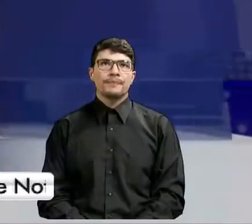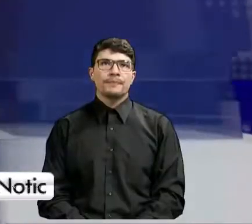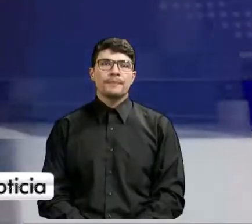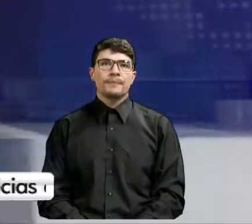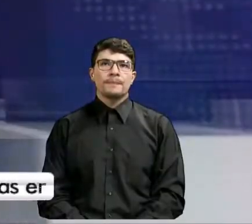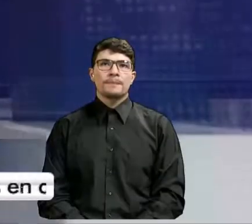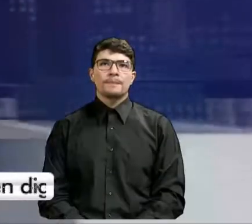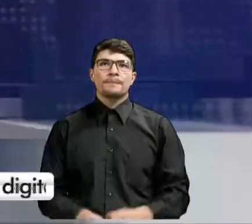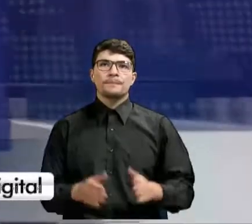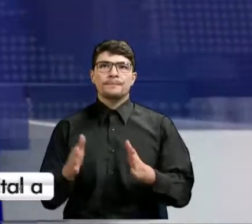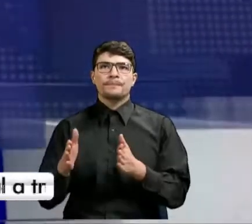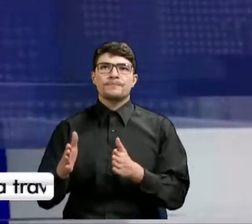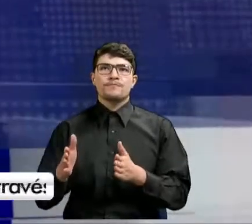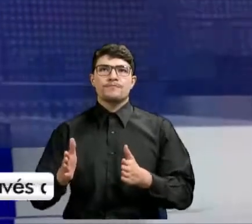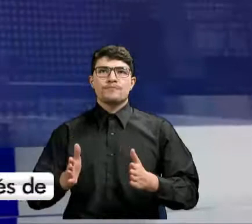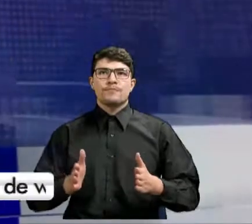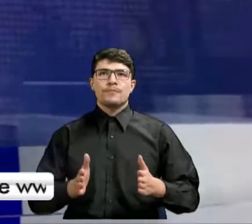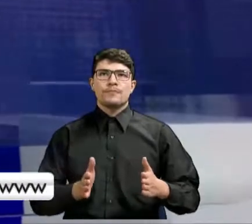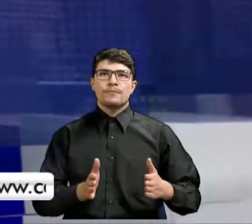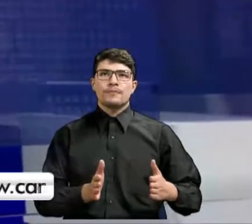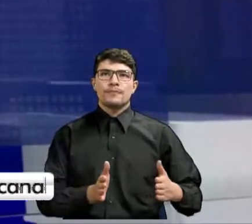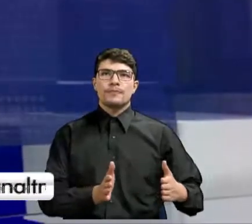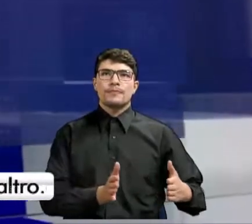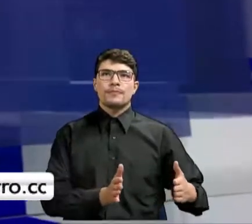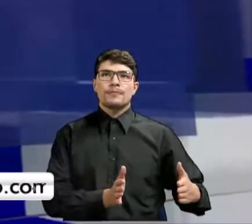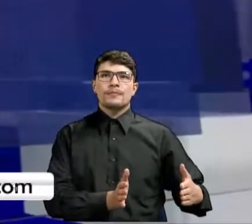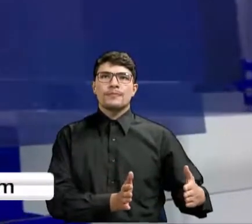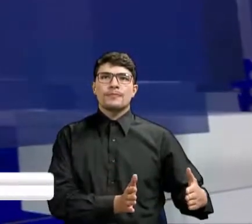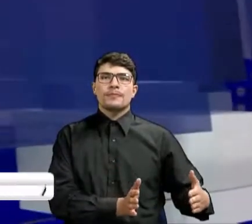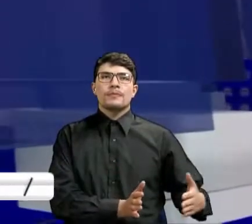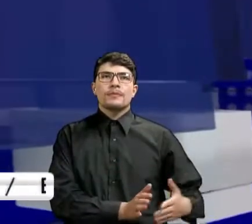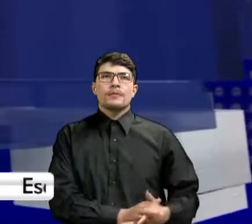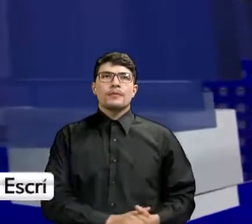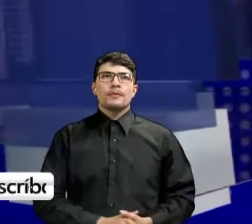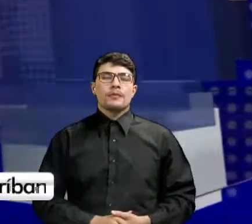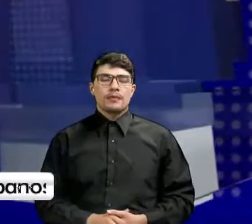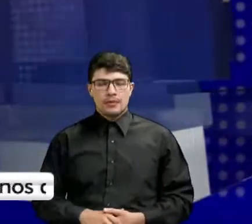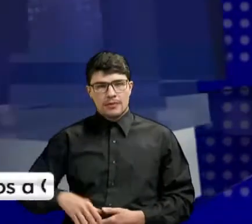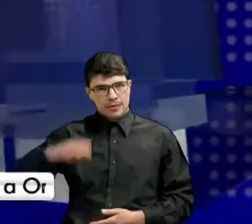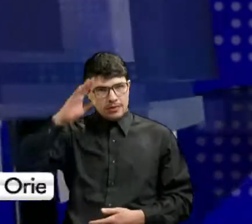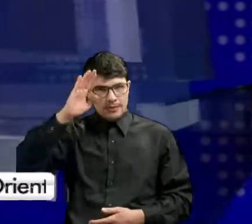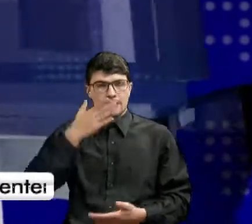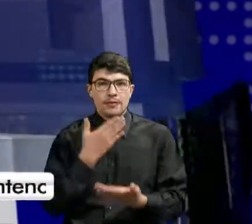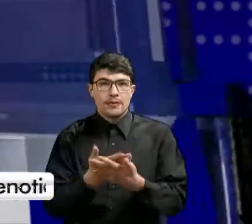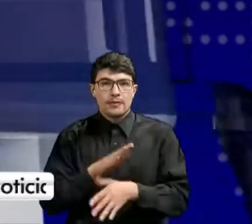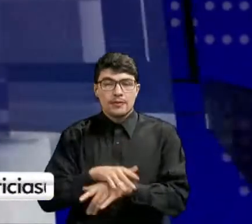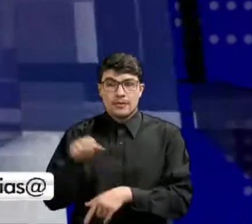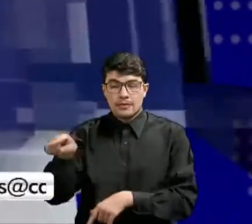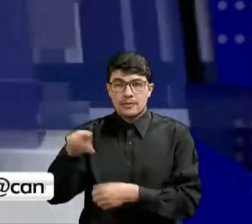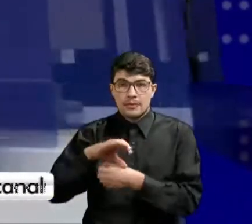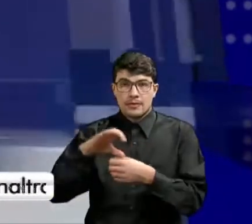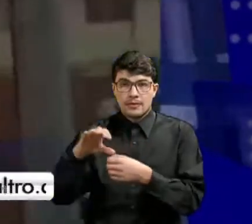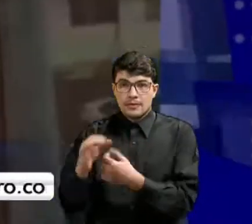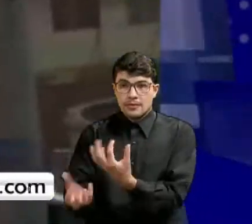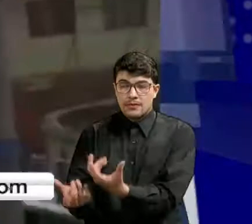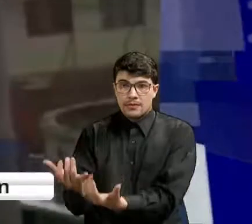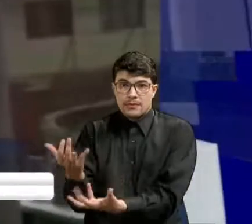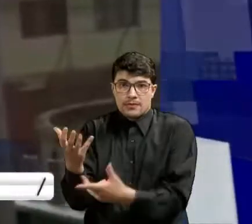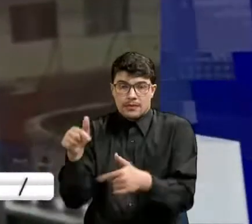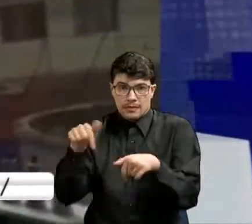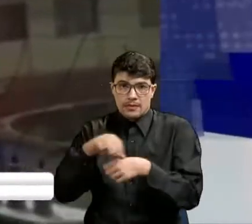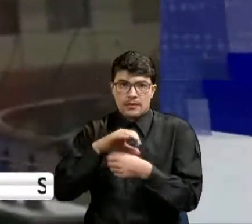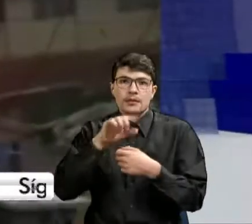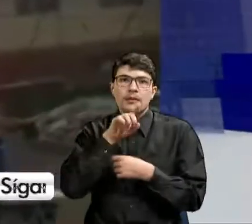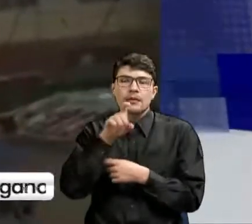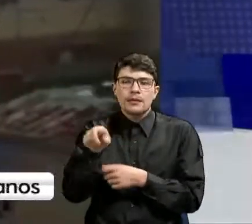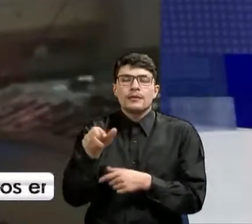presentó un incendio estructural en un apartamento de la zona. Al lugar llegaron los organismos de socorro, quienes luego de varios minutos lograron controlar